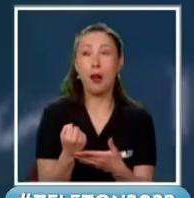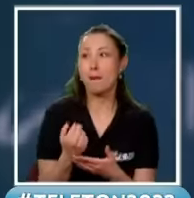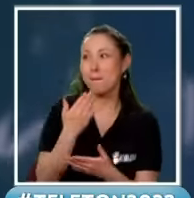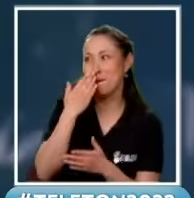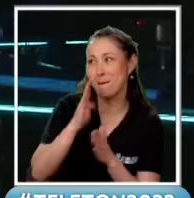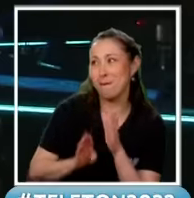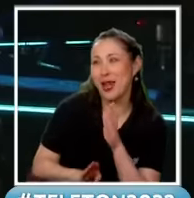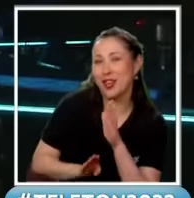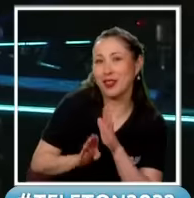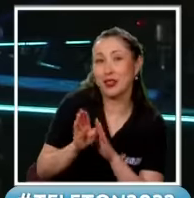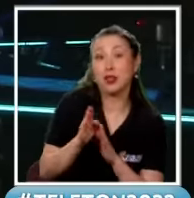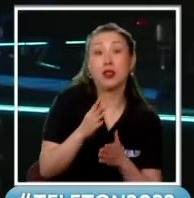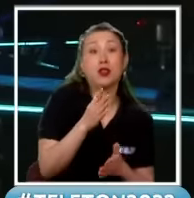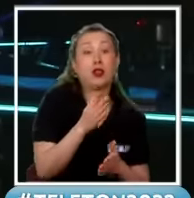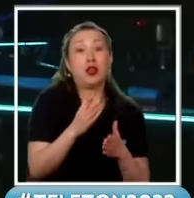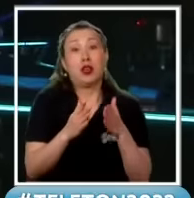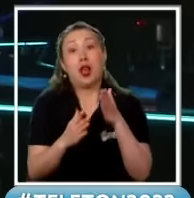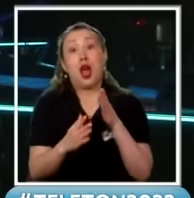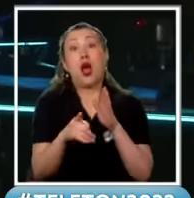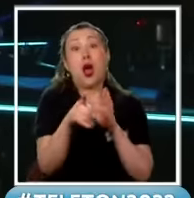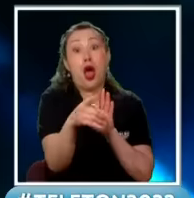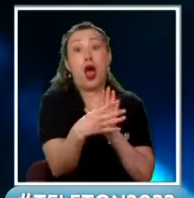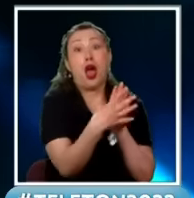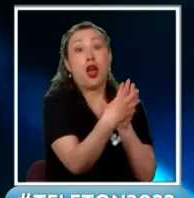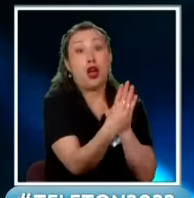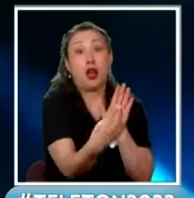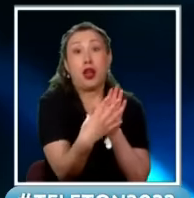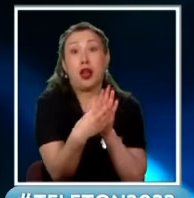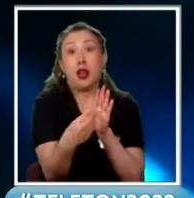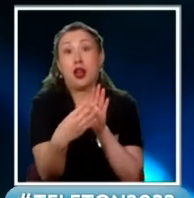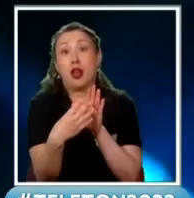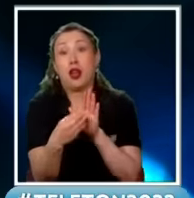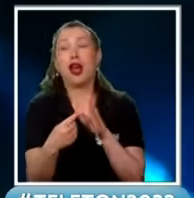mejorarme. Puedes imitar y yo